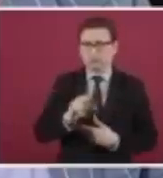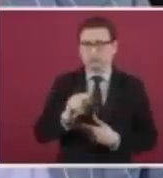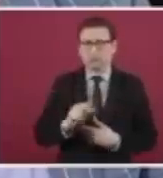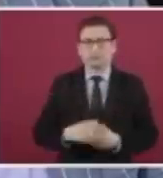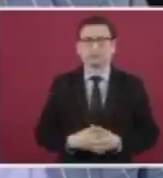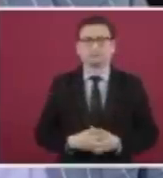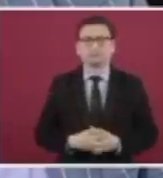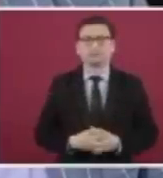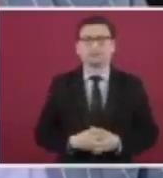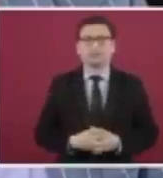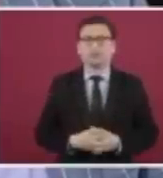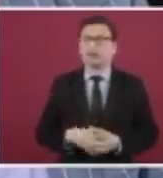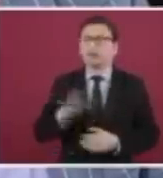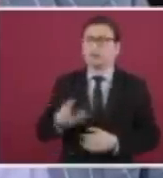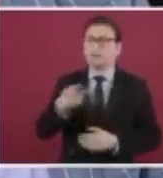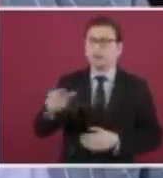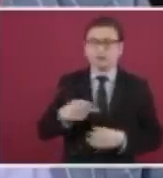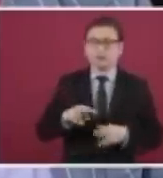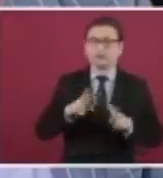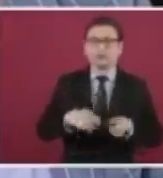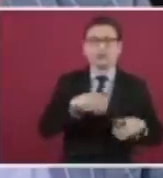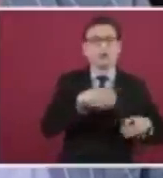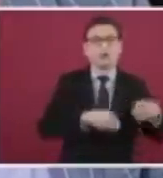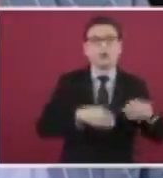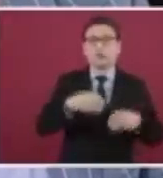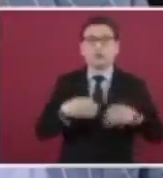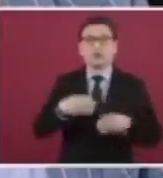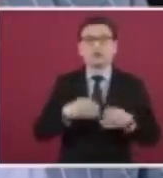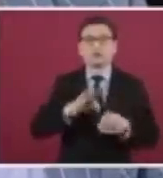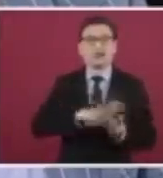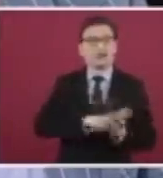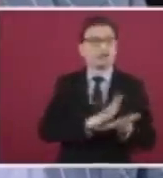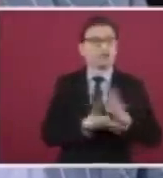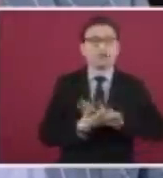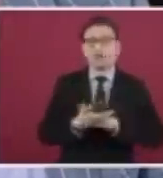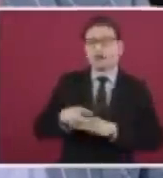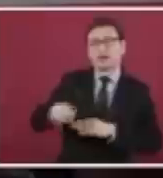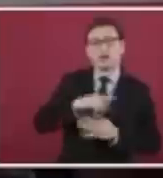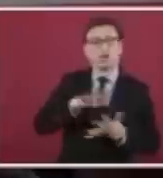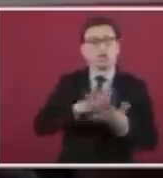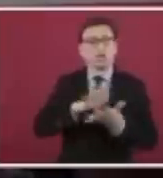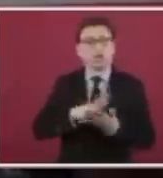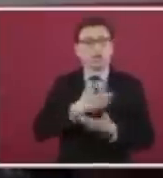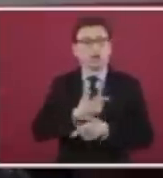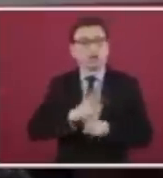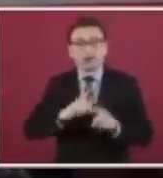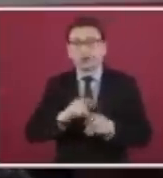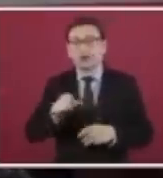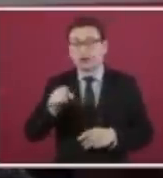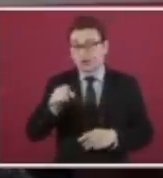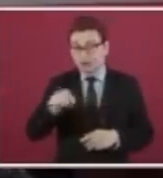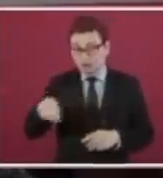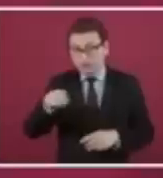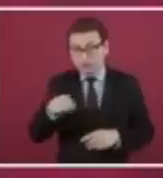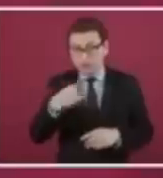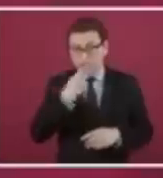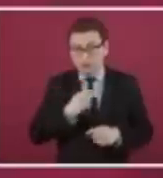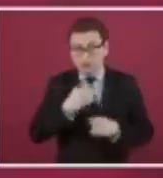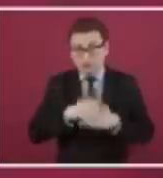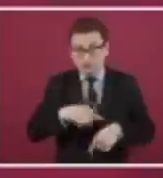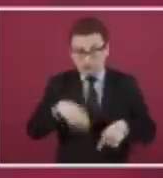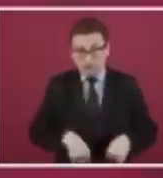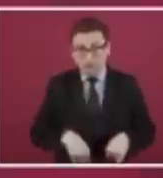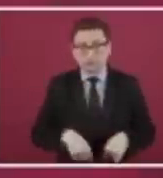entender el caso de los jueces que se conviertan en cómplices de delincuentes, los vamos a conocer en este mismo espacio. Es lo mismo, ya se